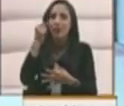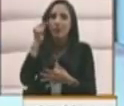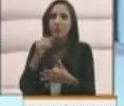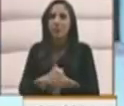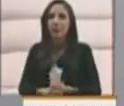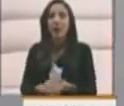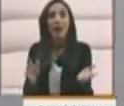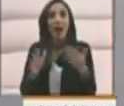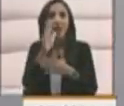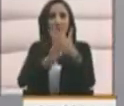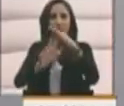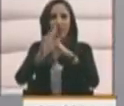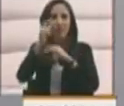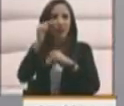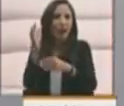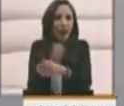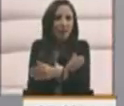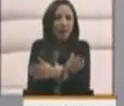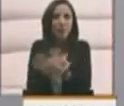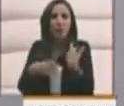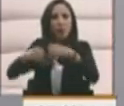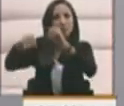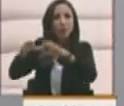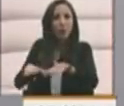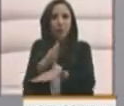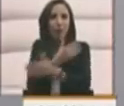la presidencia quiso darle